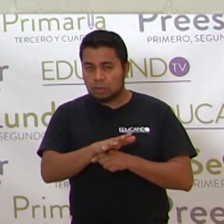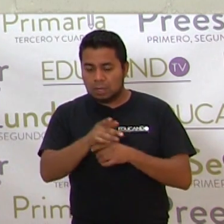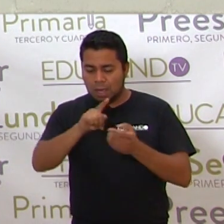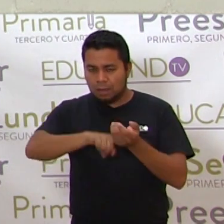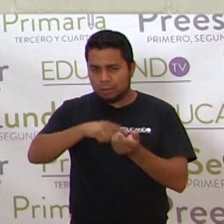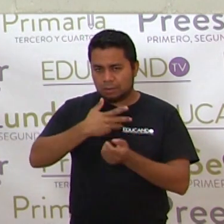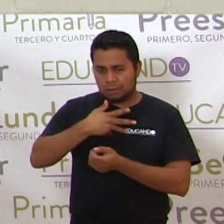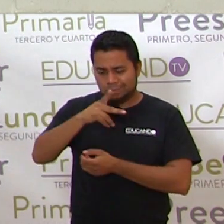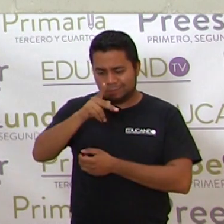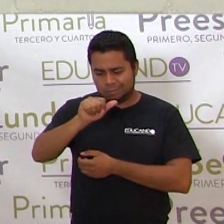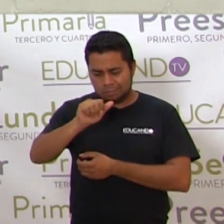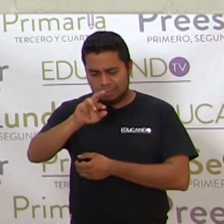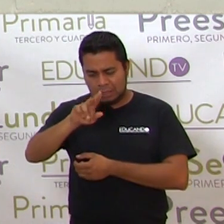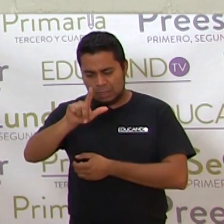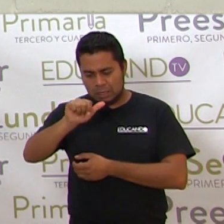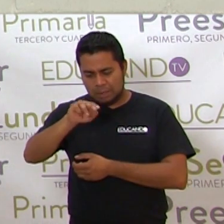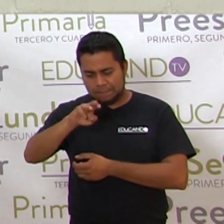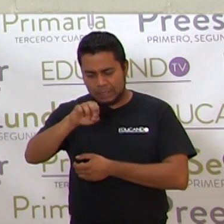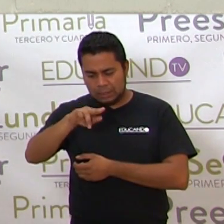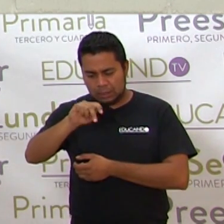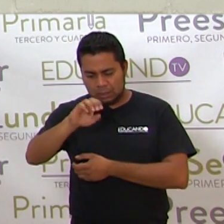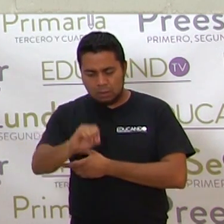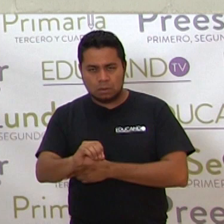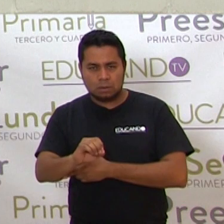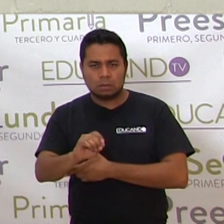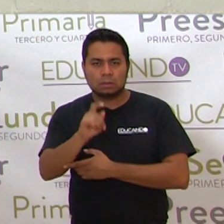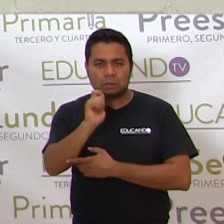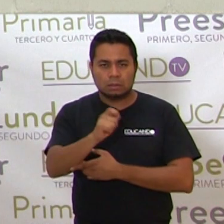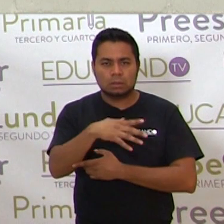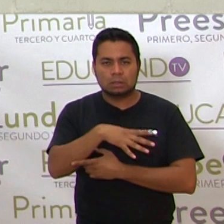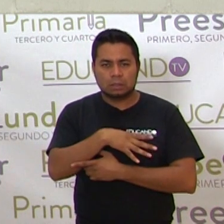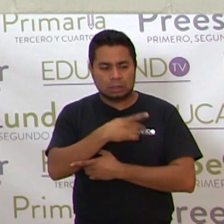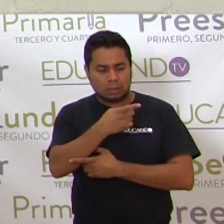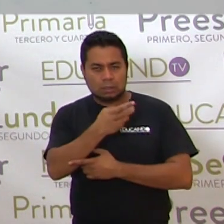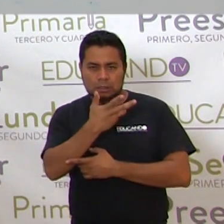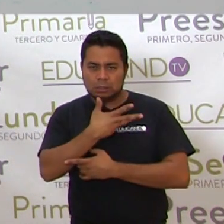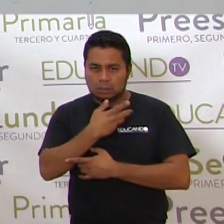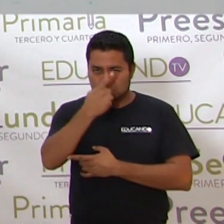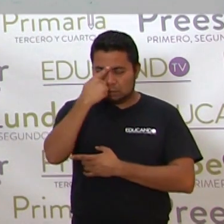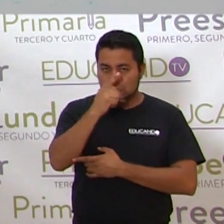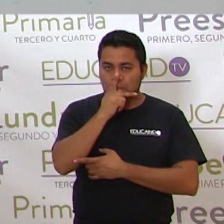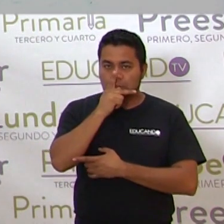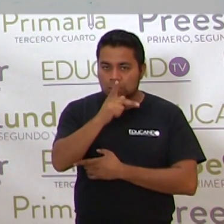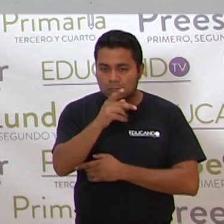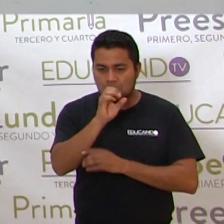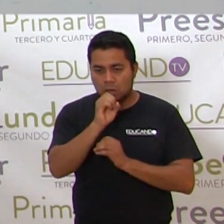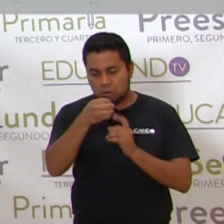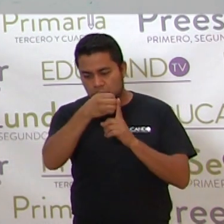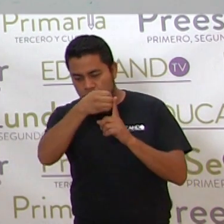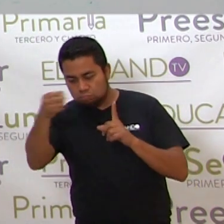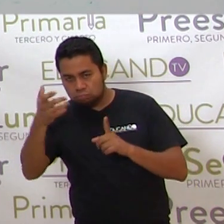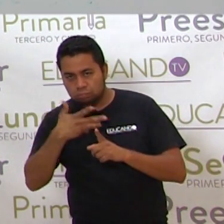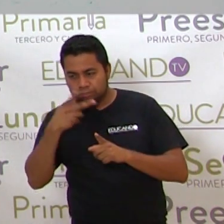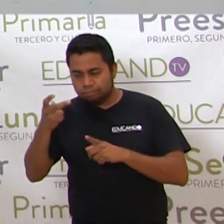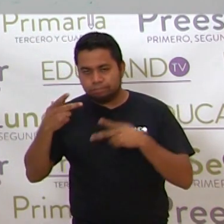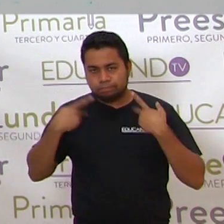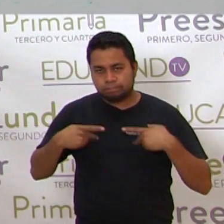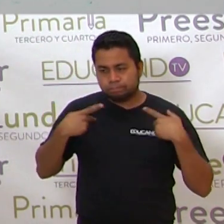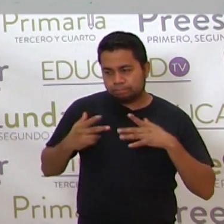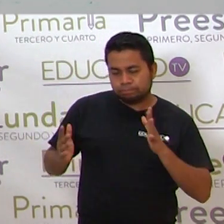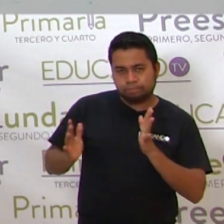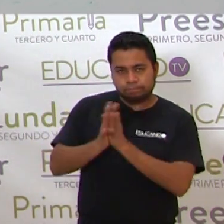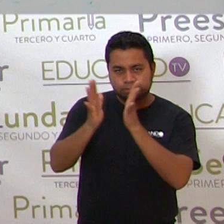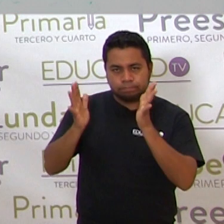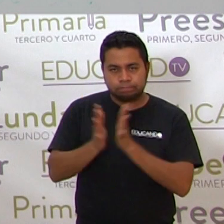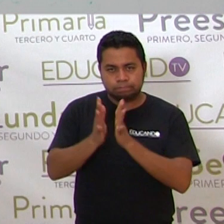parlamentos. Los parlamentos son las palabras o oraciones donde van a intervenir y las cuales van a